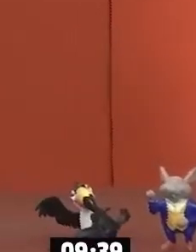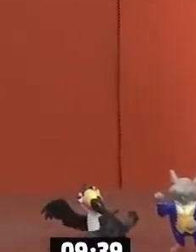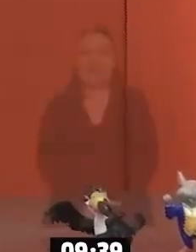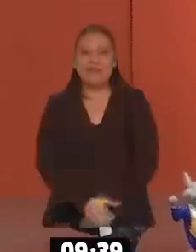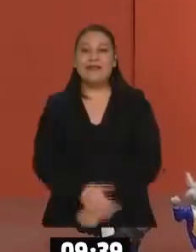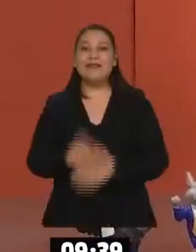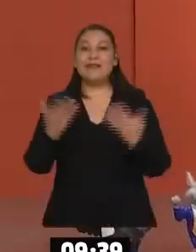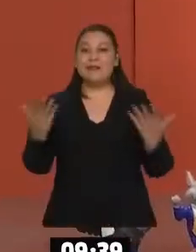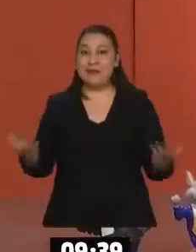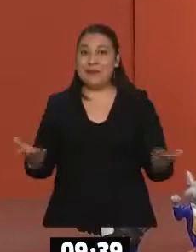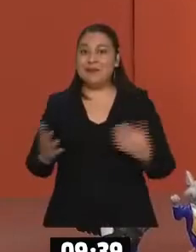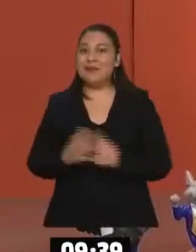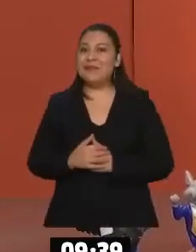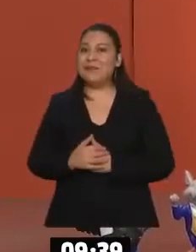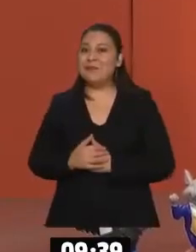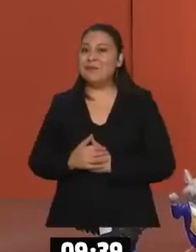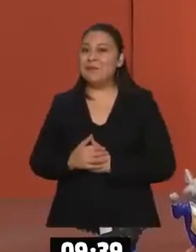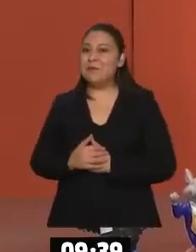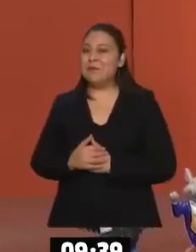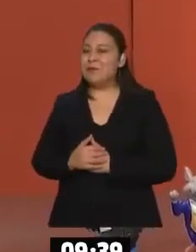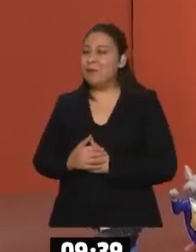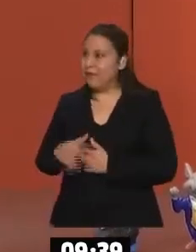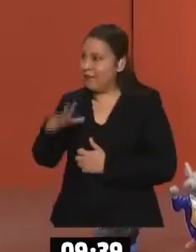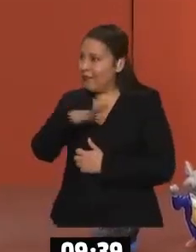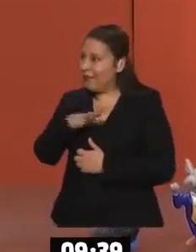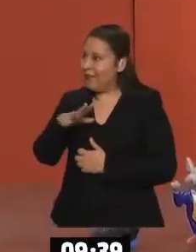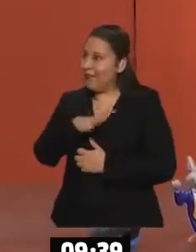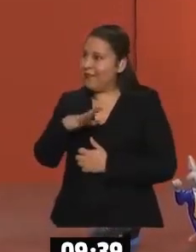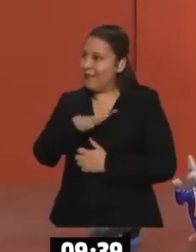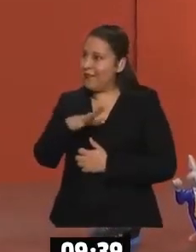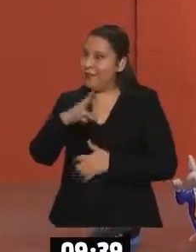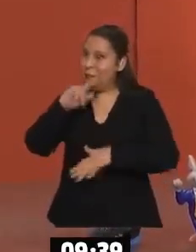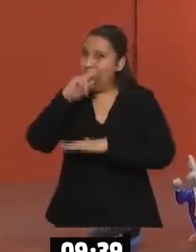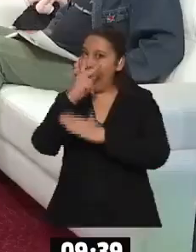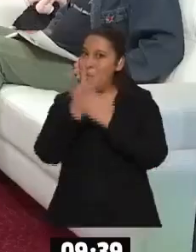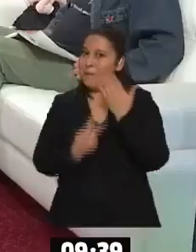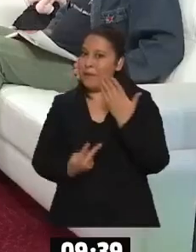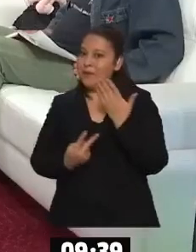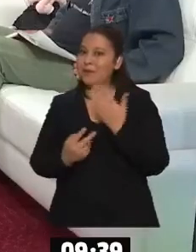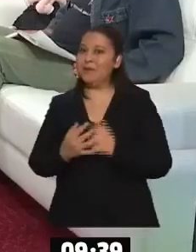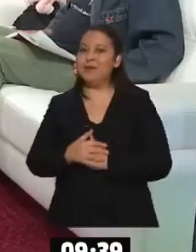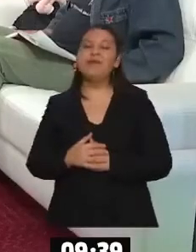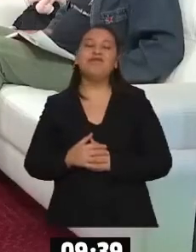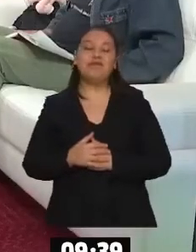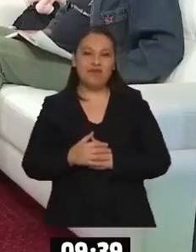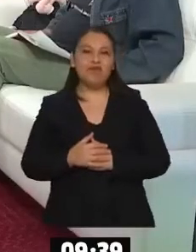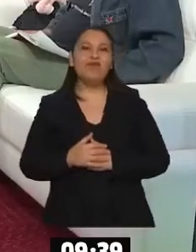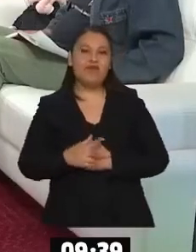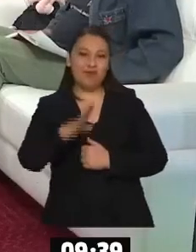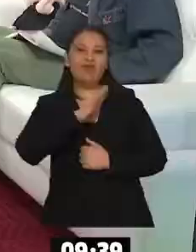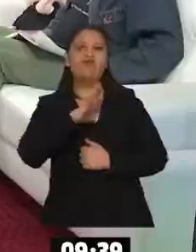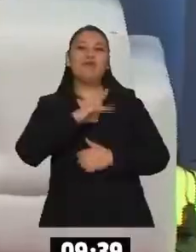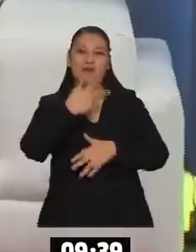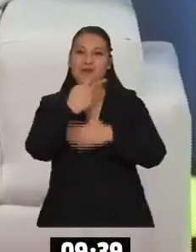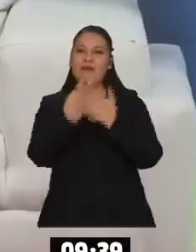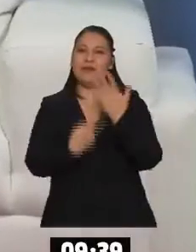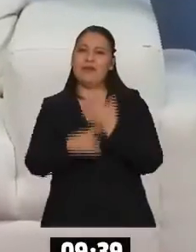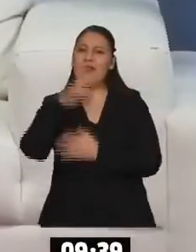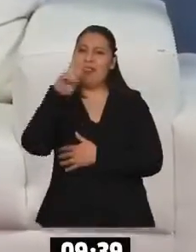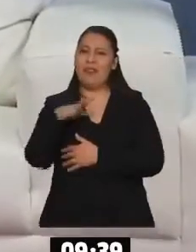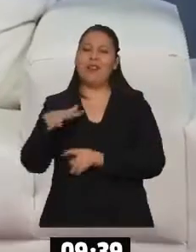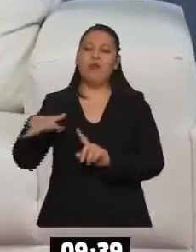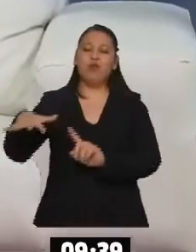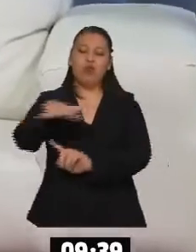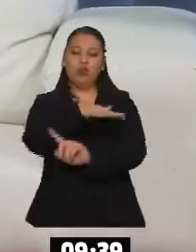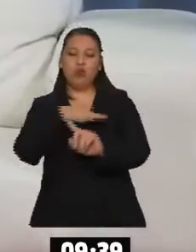y tal que tal existe el programa existe el programa además tiene una dimensión política social